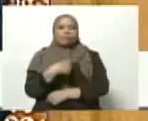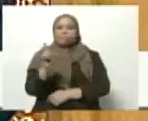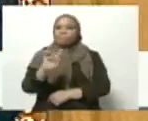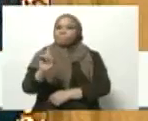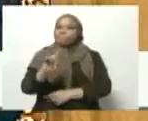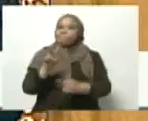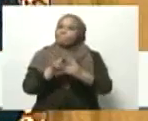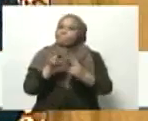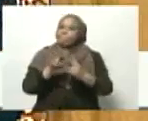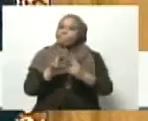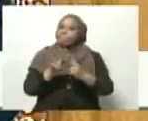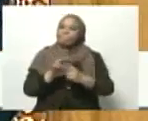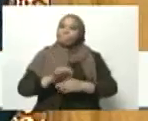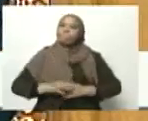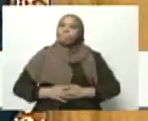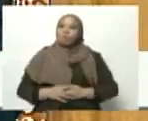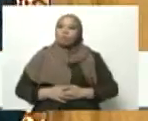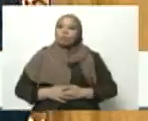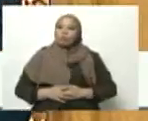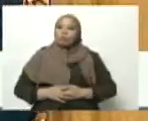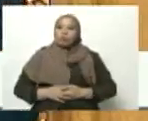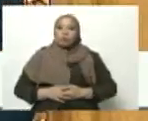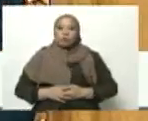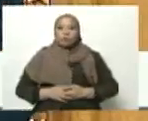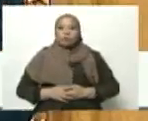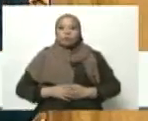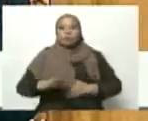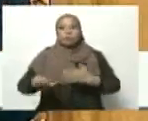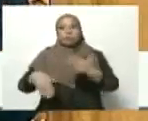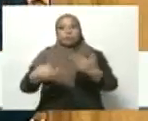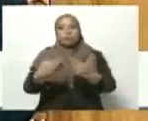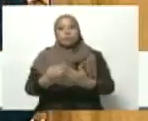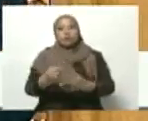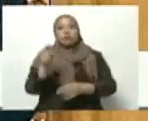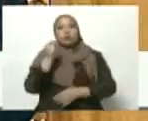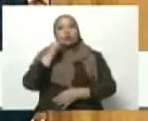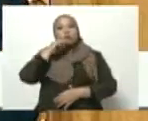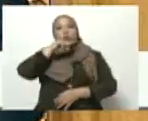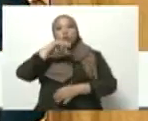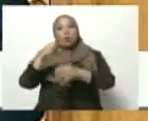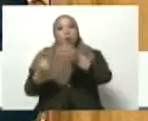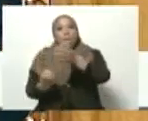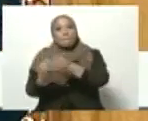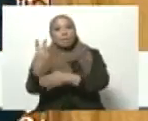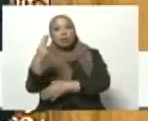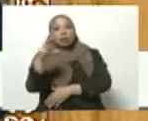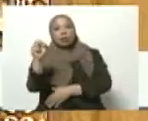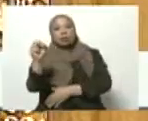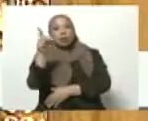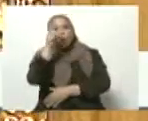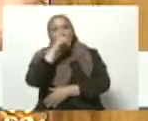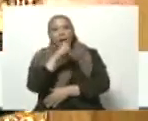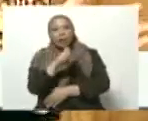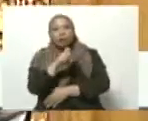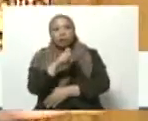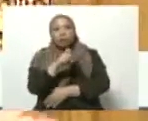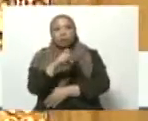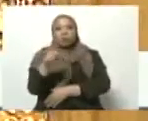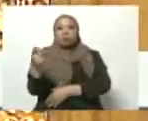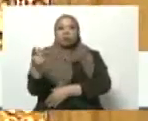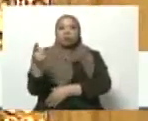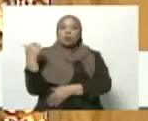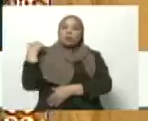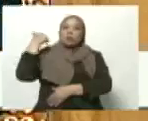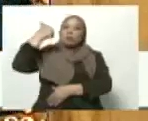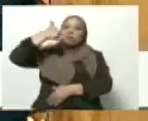periodo desde mayo del 19 hasta mayo del 20, y Esper cubre el periodo desde todo el año 20 realmente, que es el periodo que no está cubierto